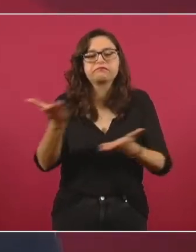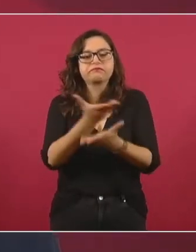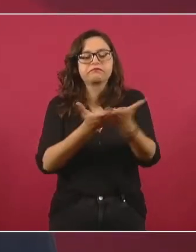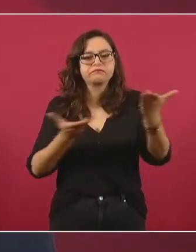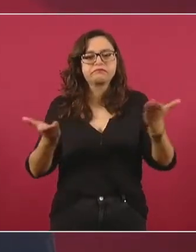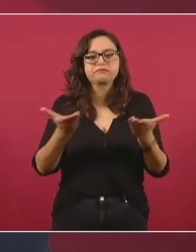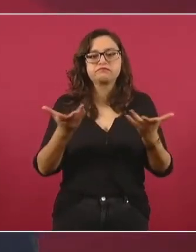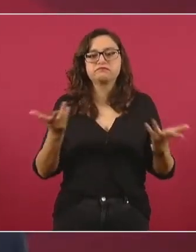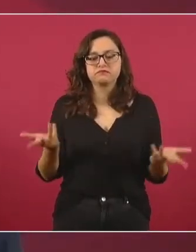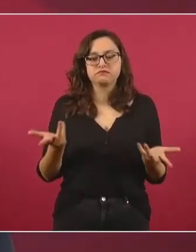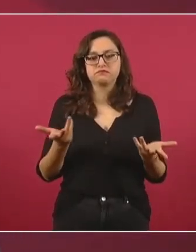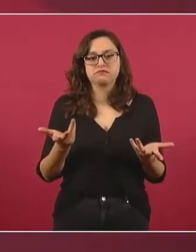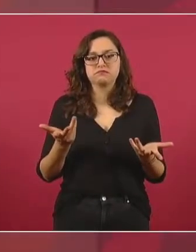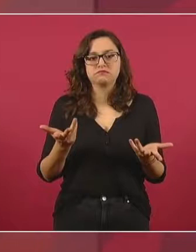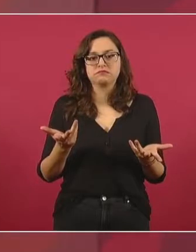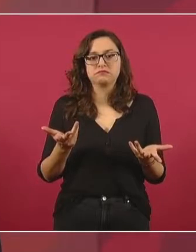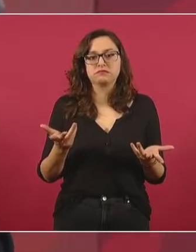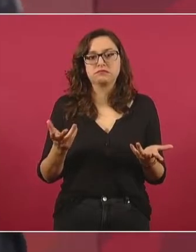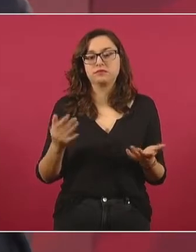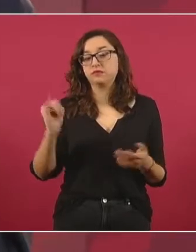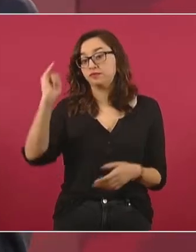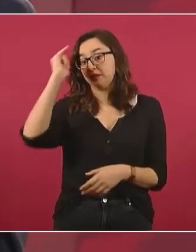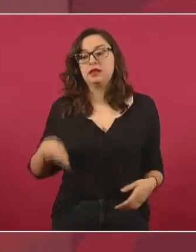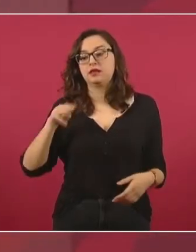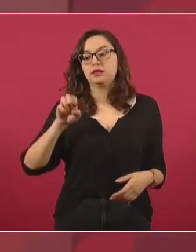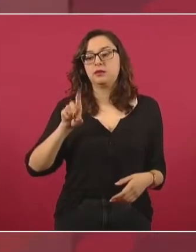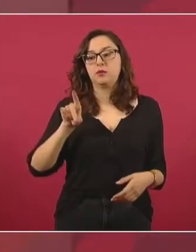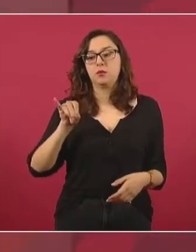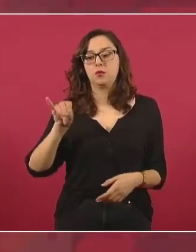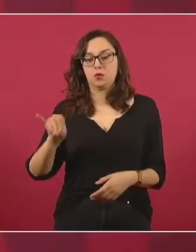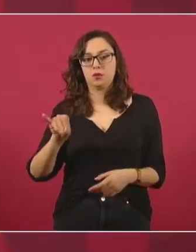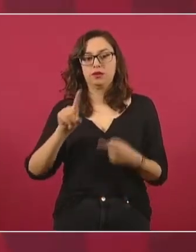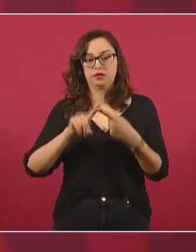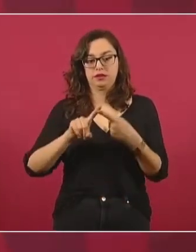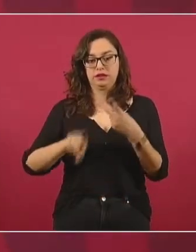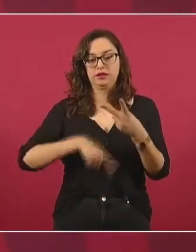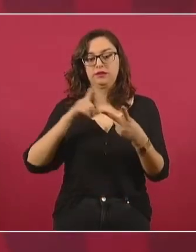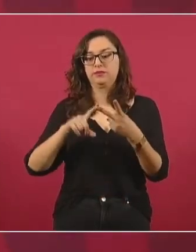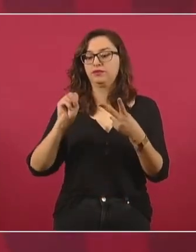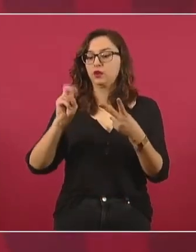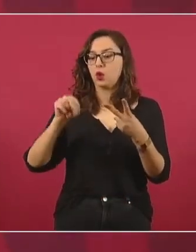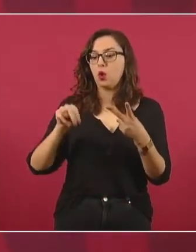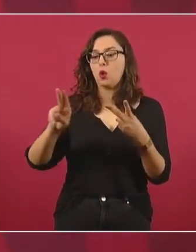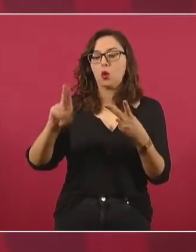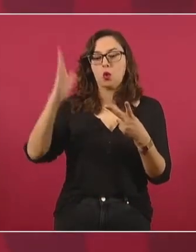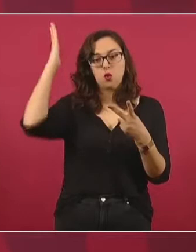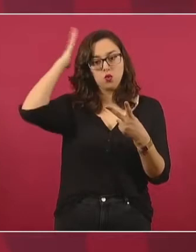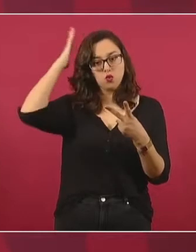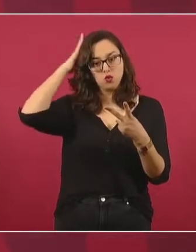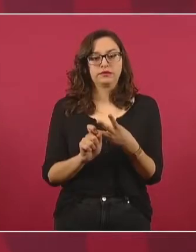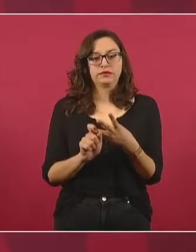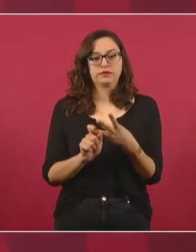de que el presidente de la India, Modi, que el secretario general de la ONU,